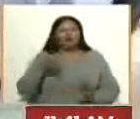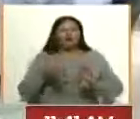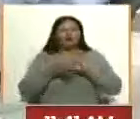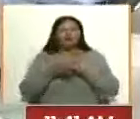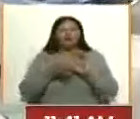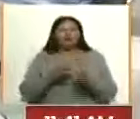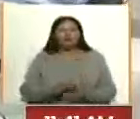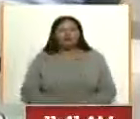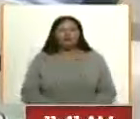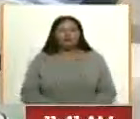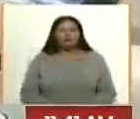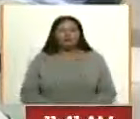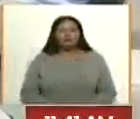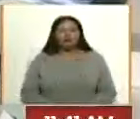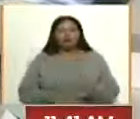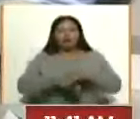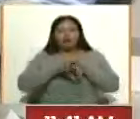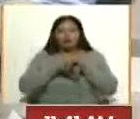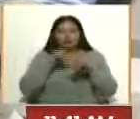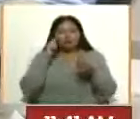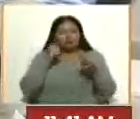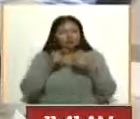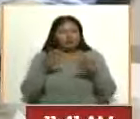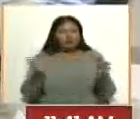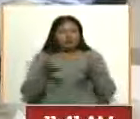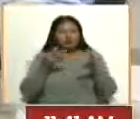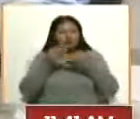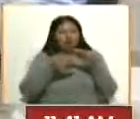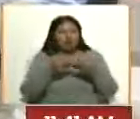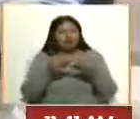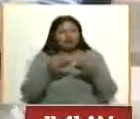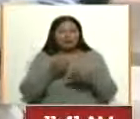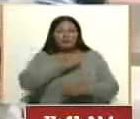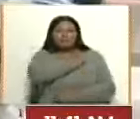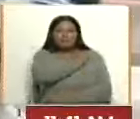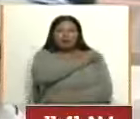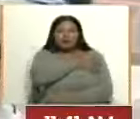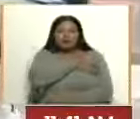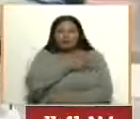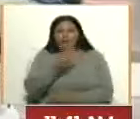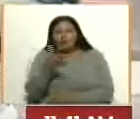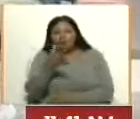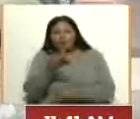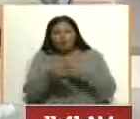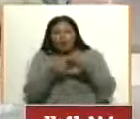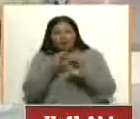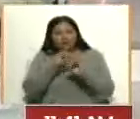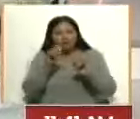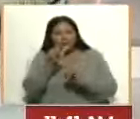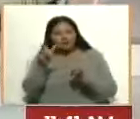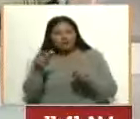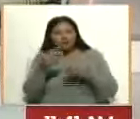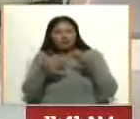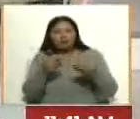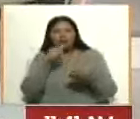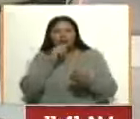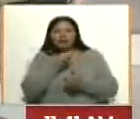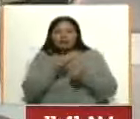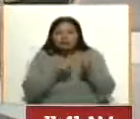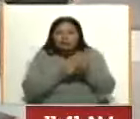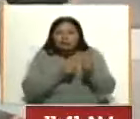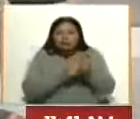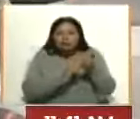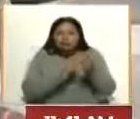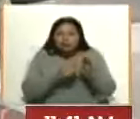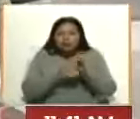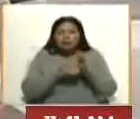que lamentablemente sigue azuzando, así como lo hacen Palestina. Fíjate que son más o menos los mismos actores. ¿Quiénes están allí detrás de la